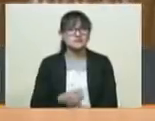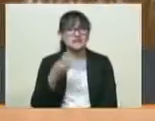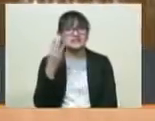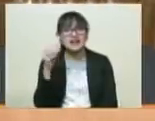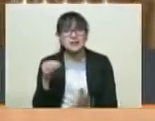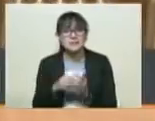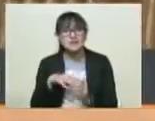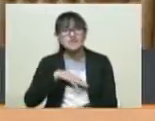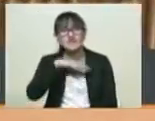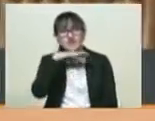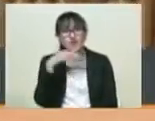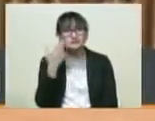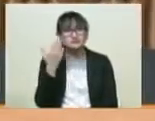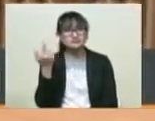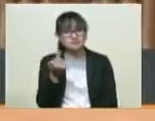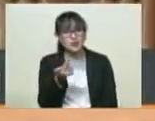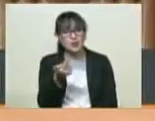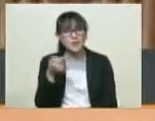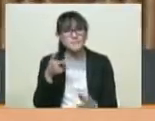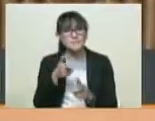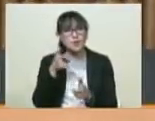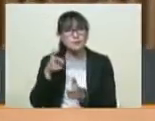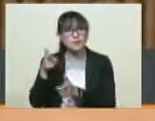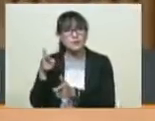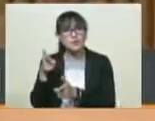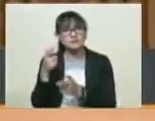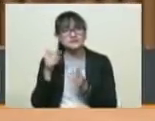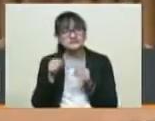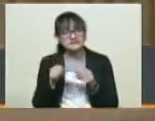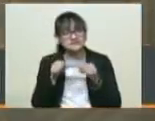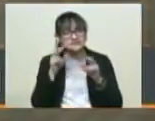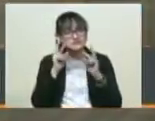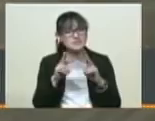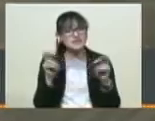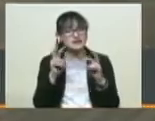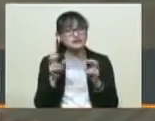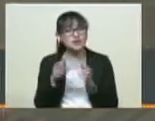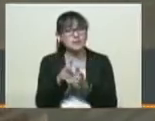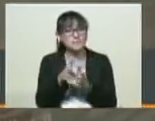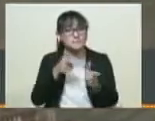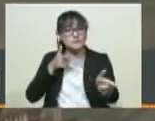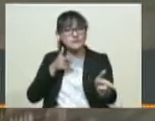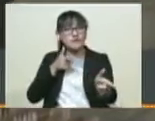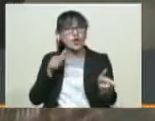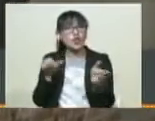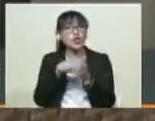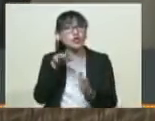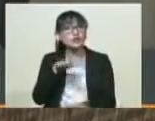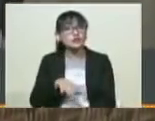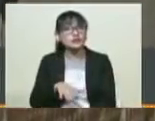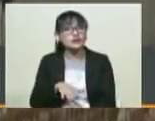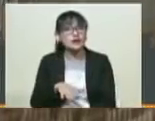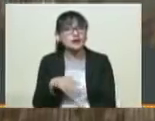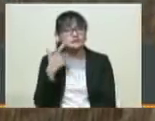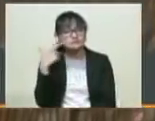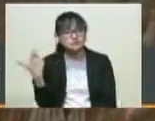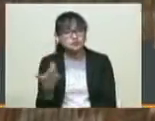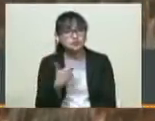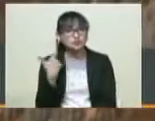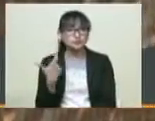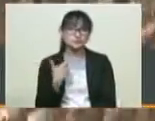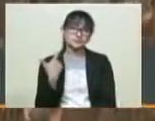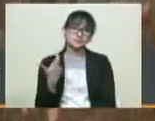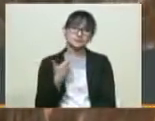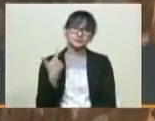donde estamos haciendo todas las investigaciones para dar con el paradero de las armas largas, tipo fusil automático liviano, que